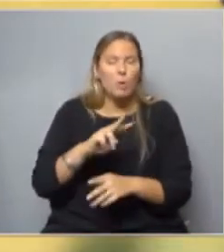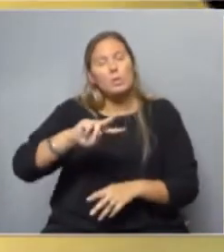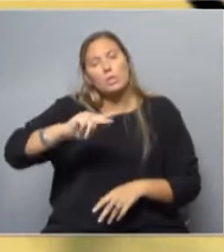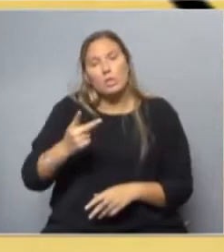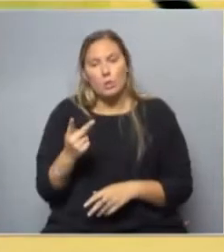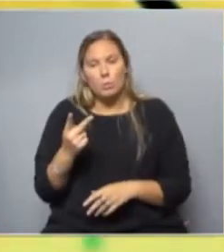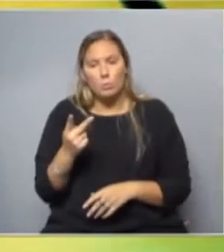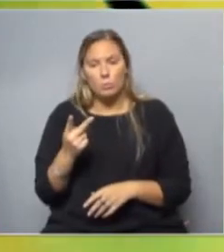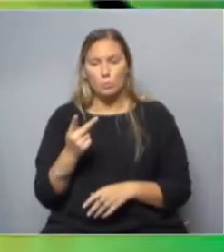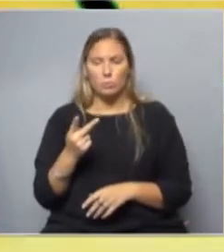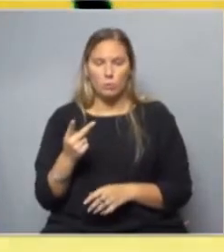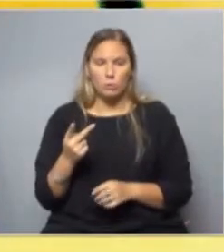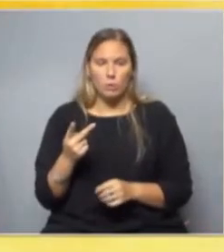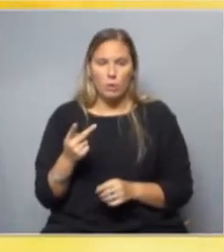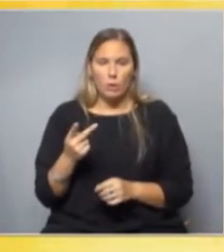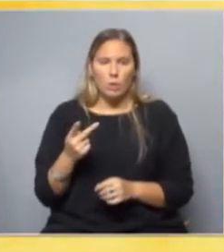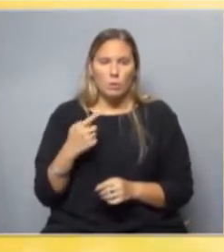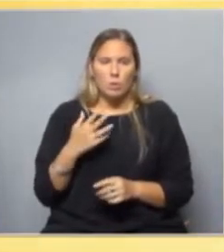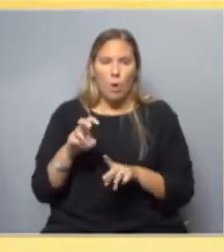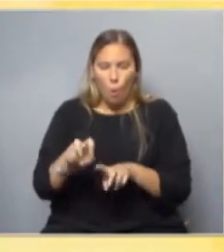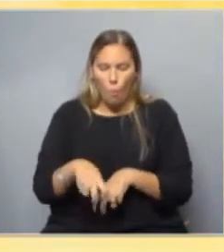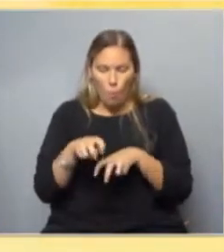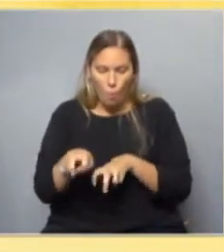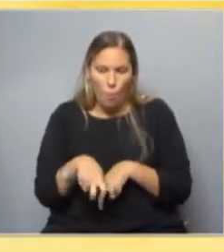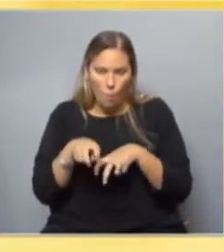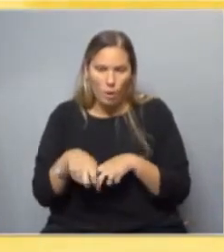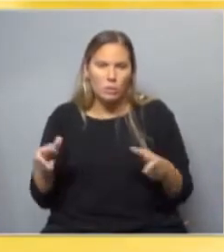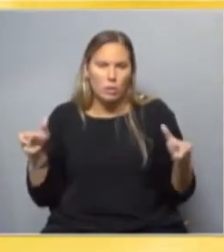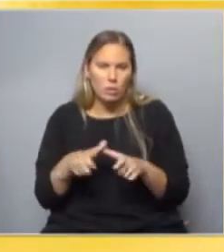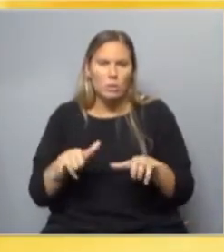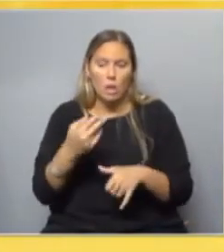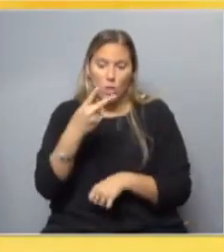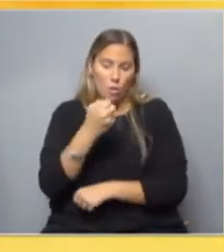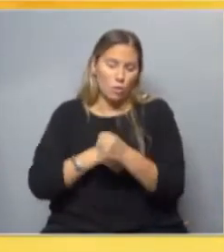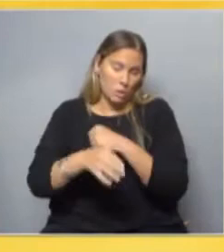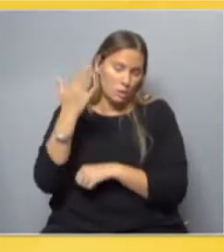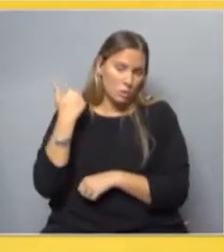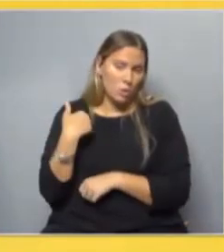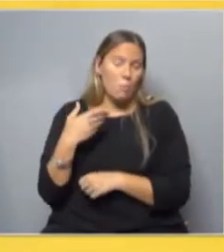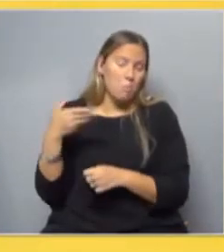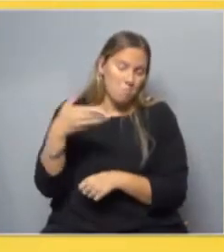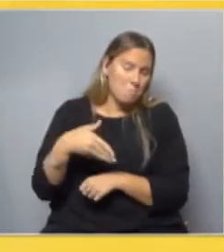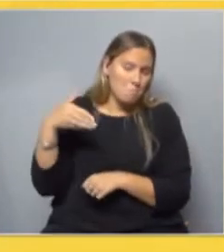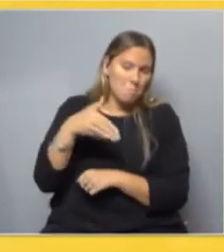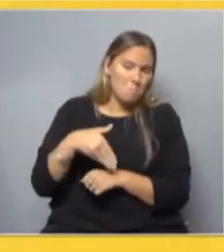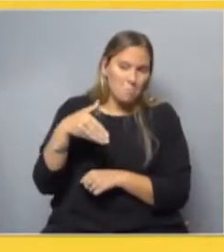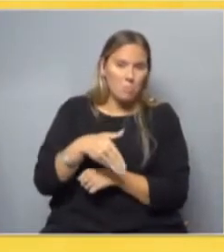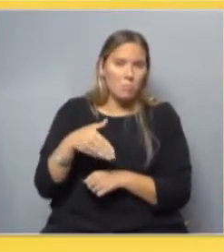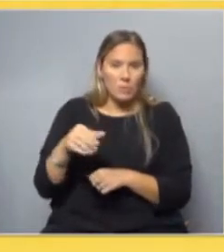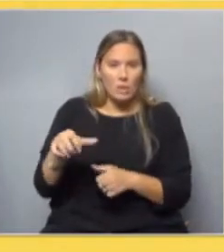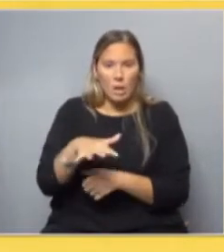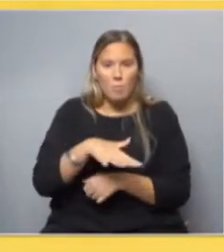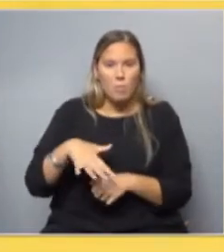realidad, yo soy parte de una huerta comunitaria desde hace ya 2 años, que justamente se desarrolla en el